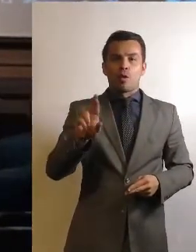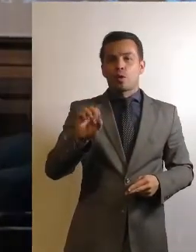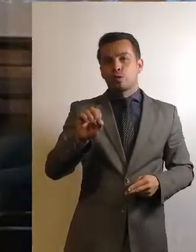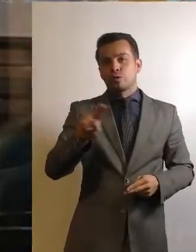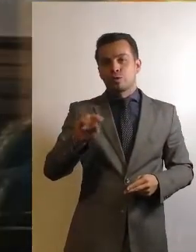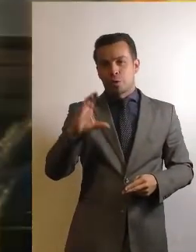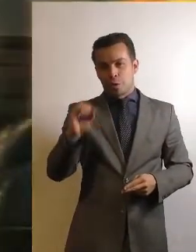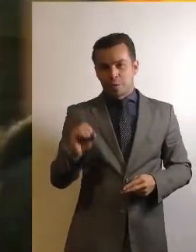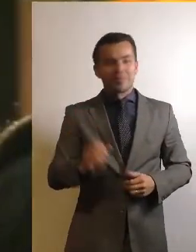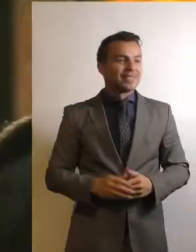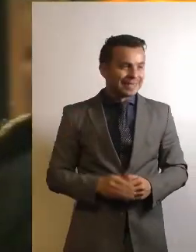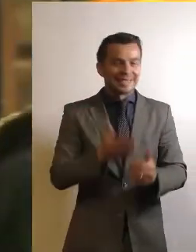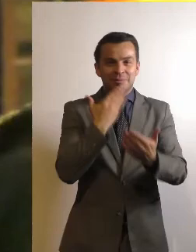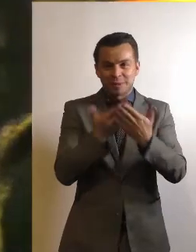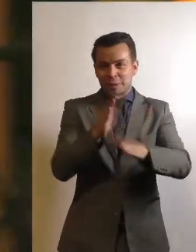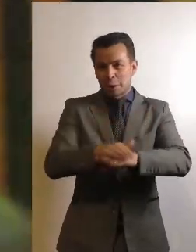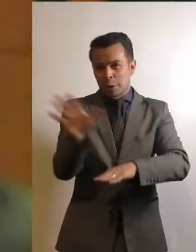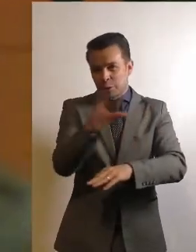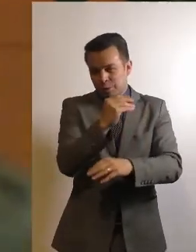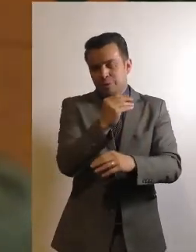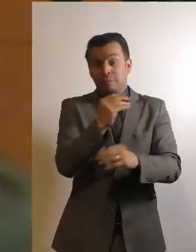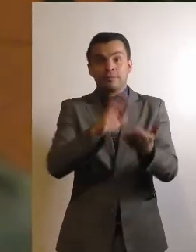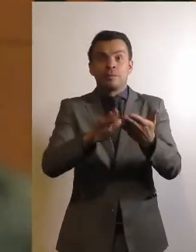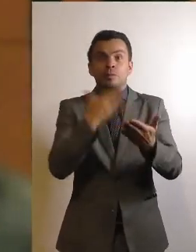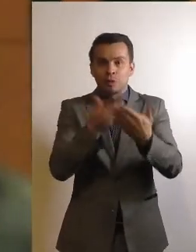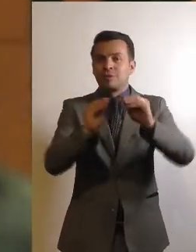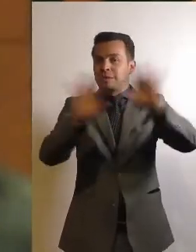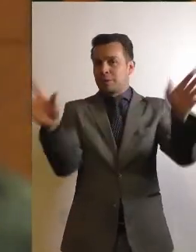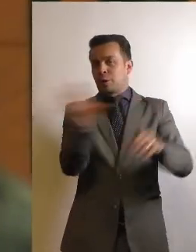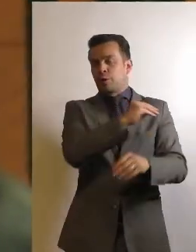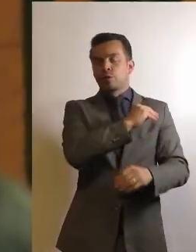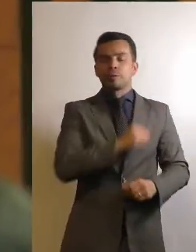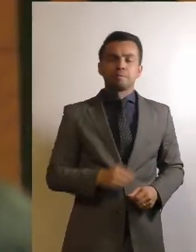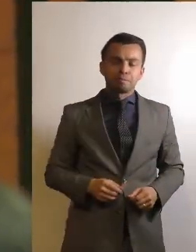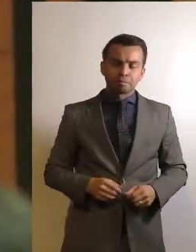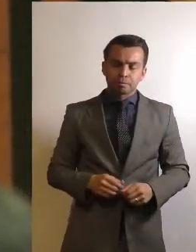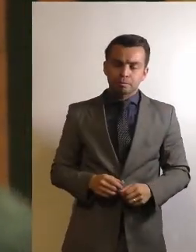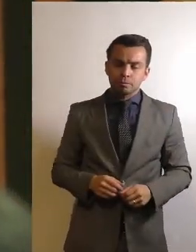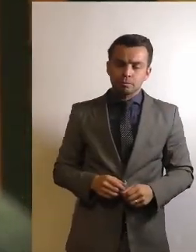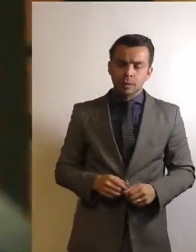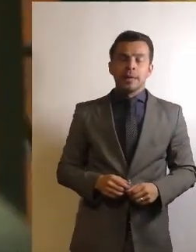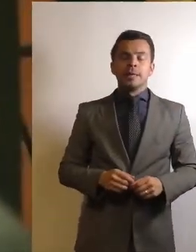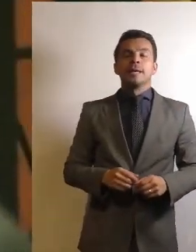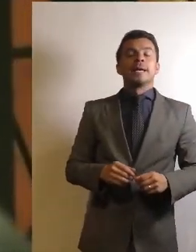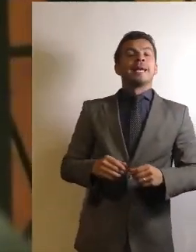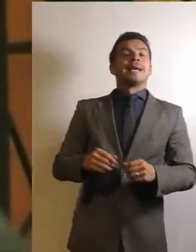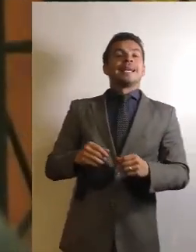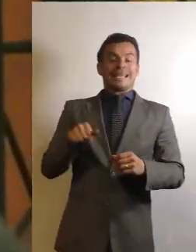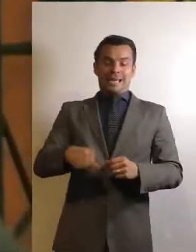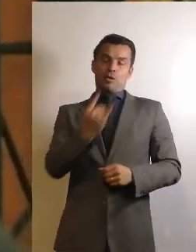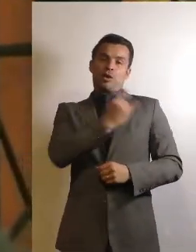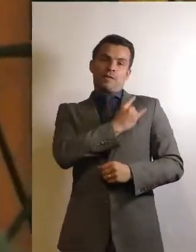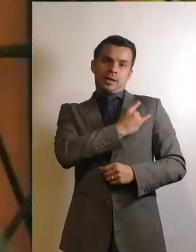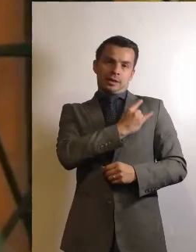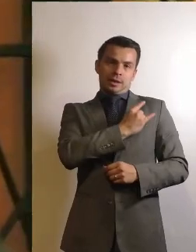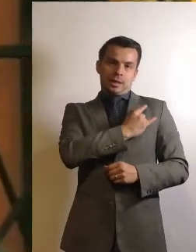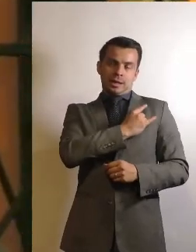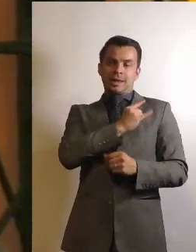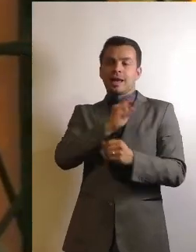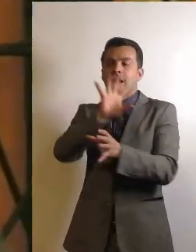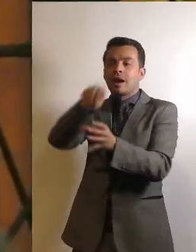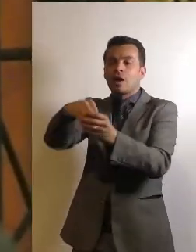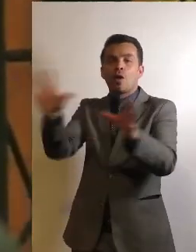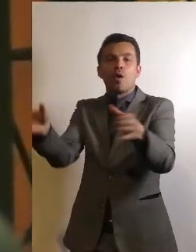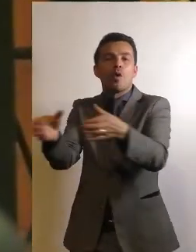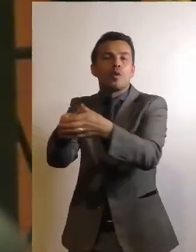la universidad implementa diferentes estrategias. La primera es que estamos adscritos a la red de prestadores de la universidad, de la unidad del servicio de empleo